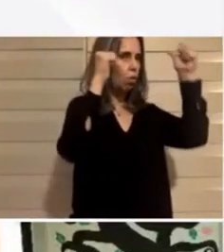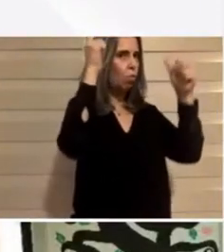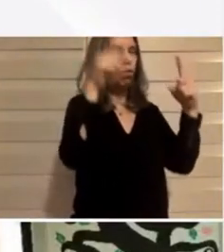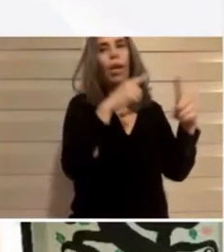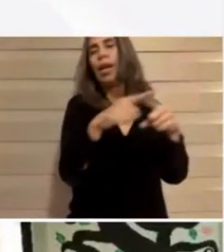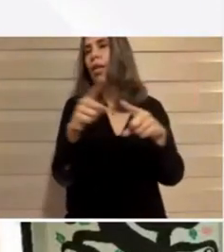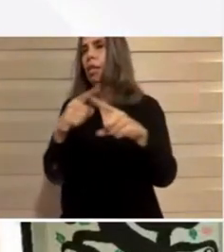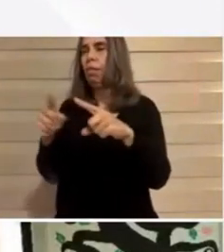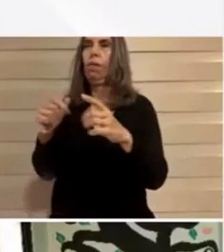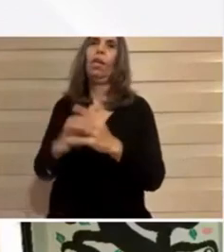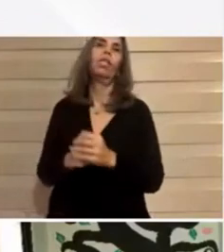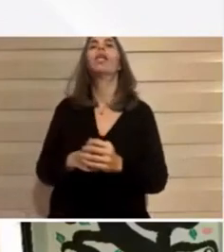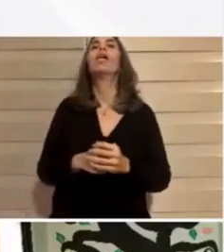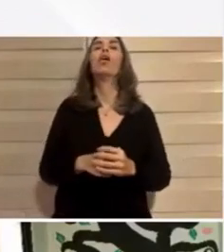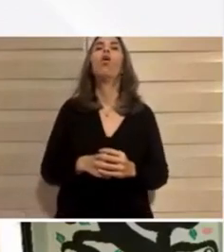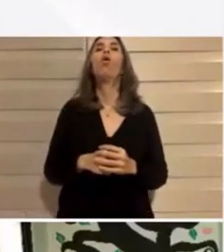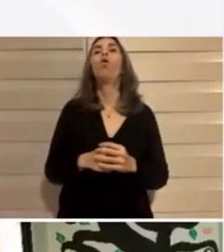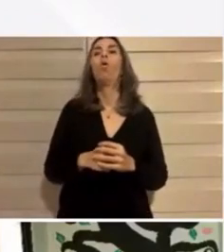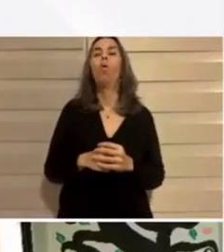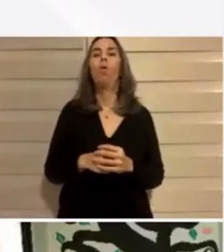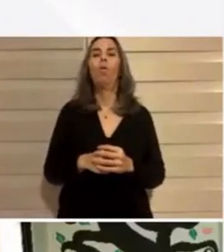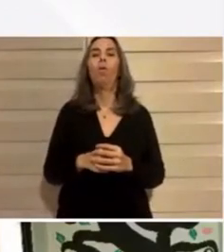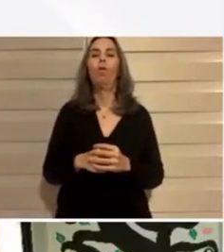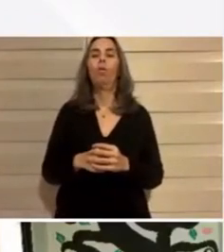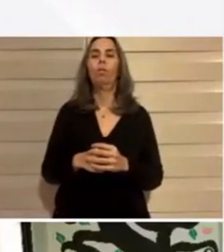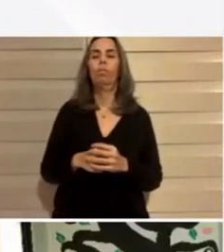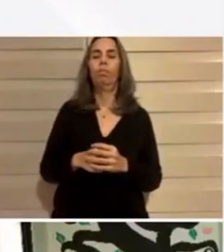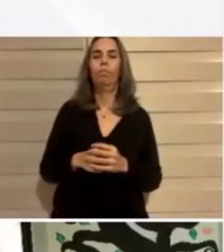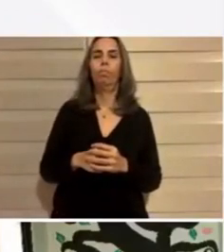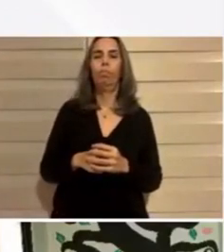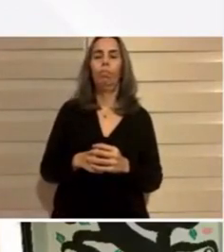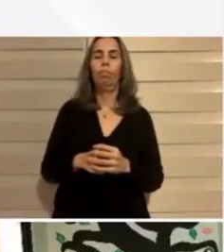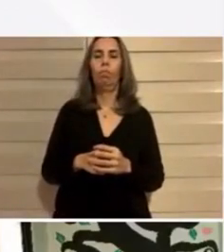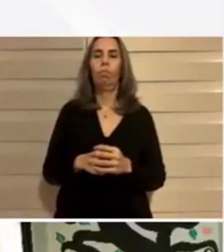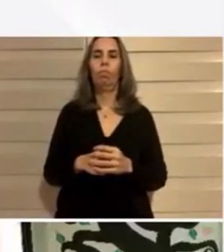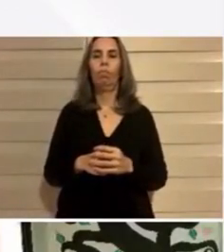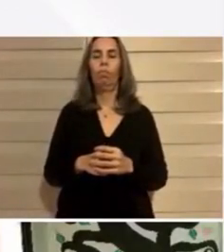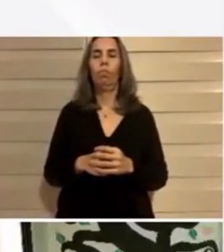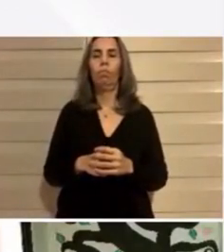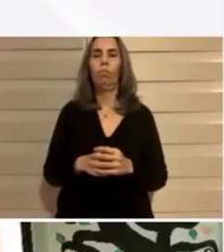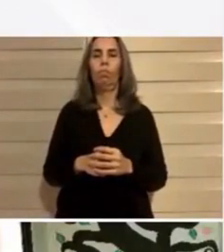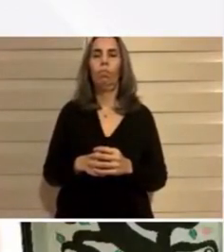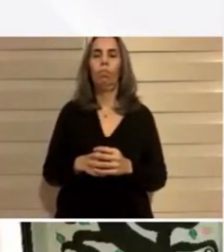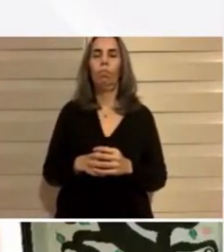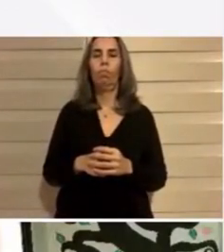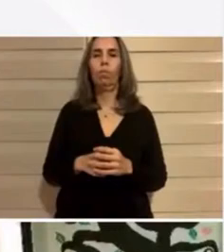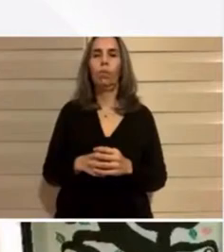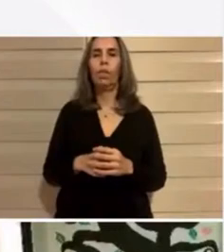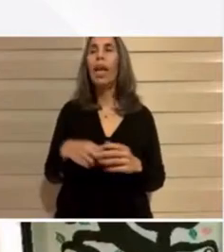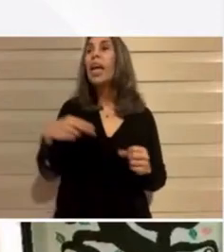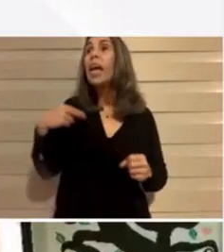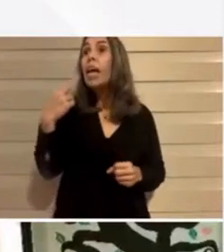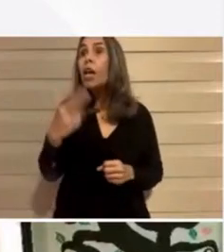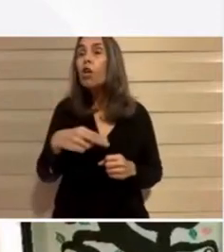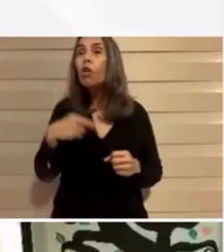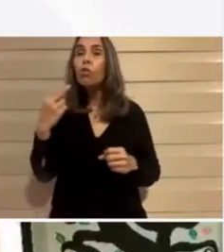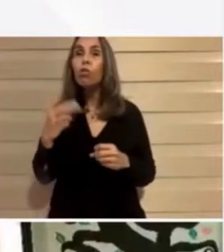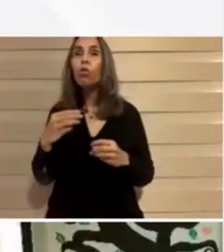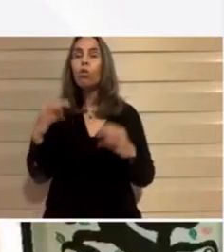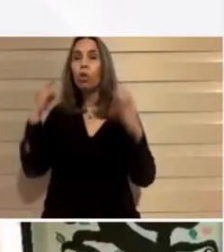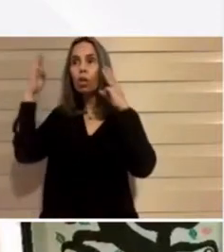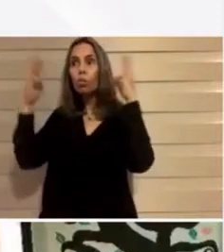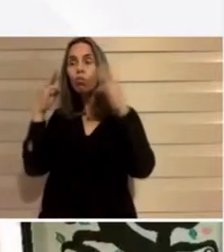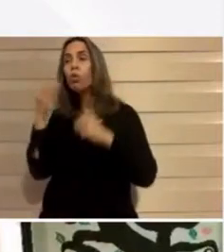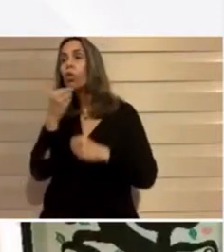alberga nuestro patrimonio más contemporáneo. Nosotros compartimos experiencias.